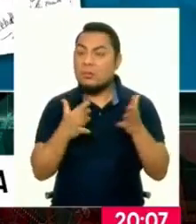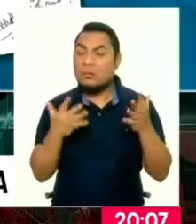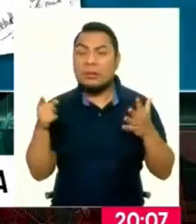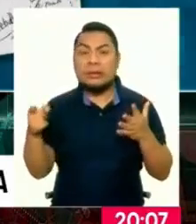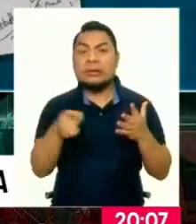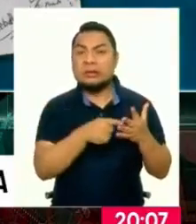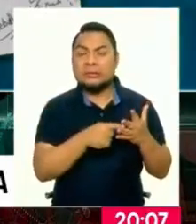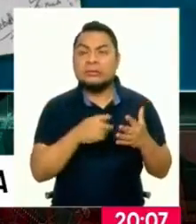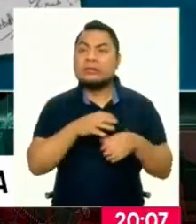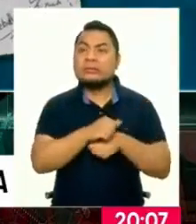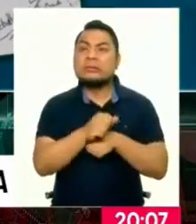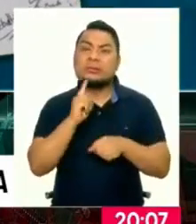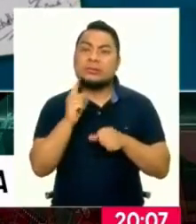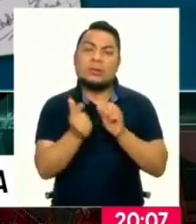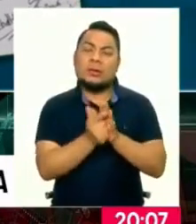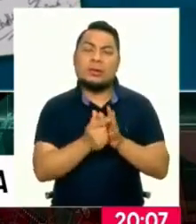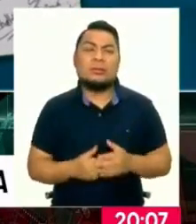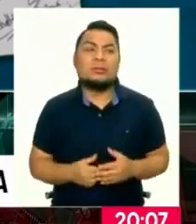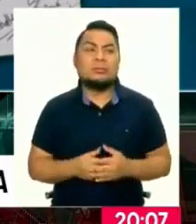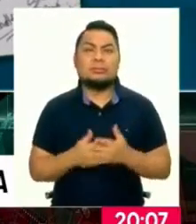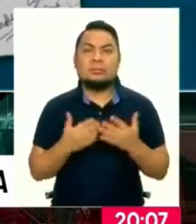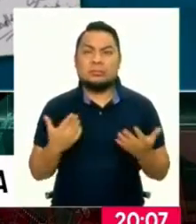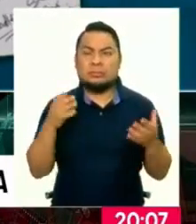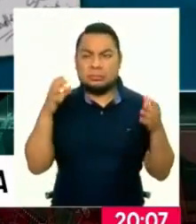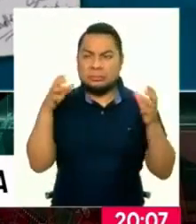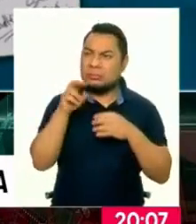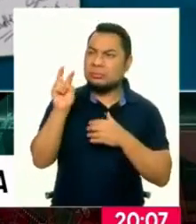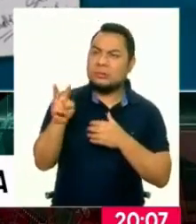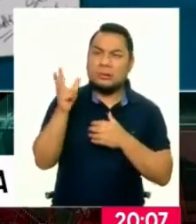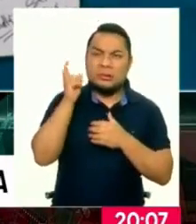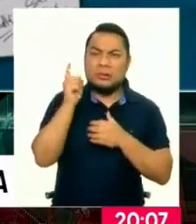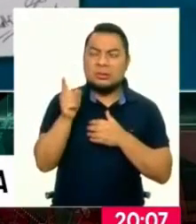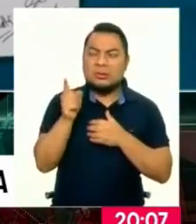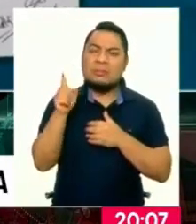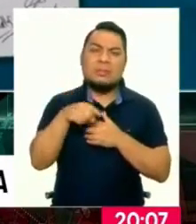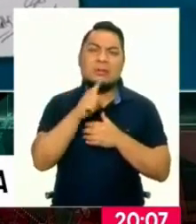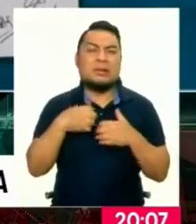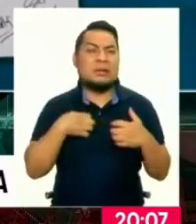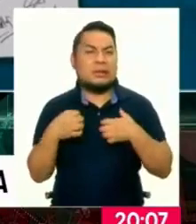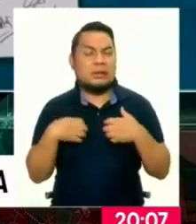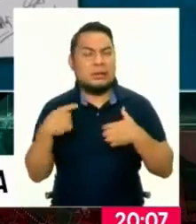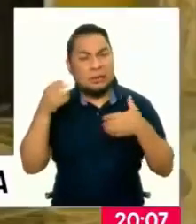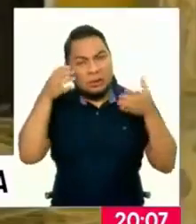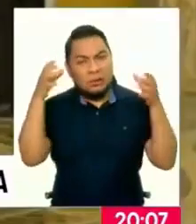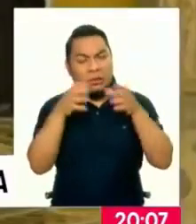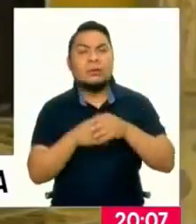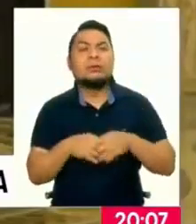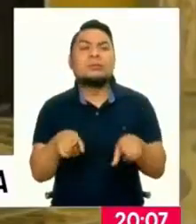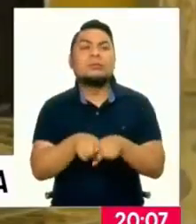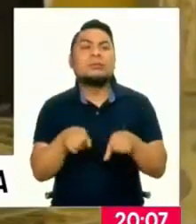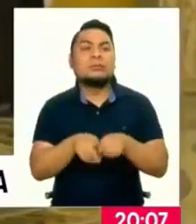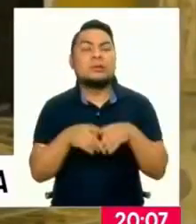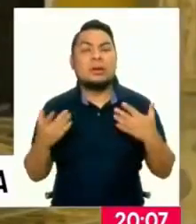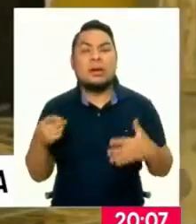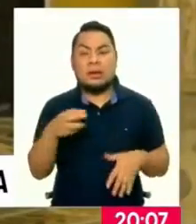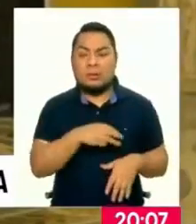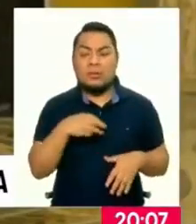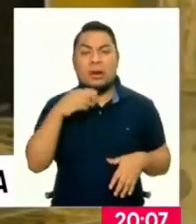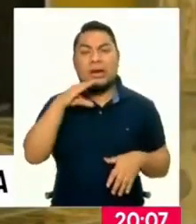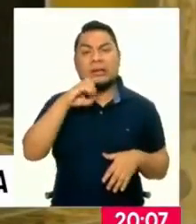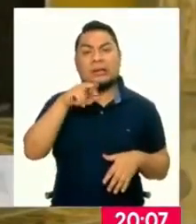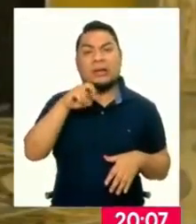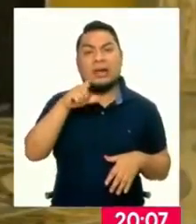cualquier entidad es ilegítimo. Eso despertó, digamos, la molestia del Congreso de la República. Incluso el canciller